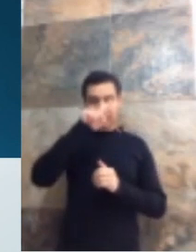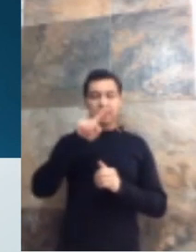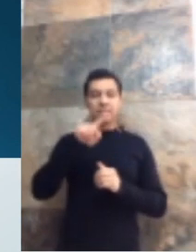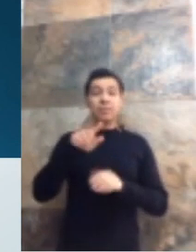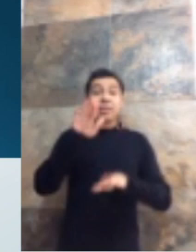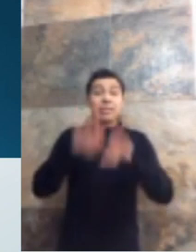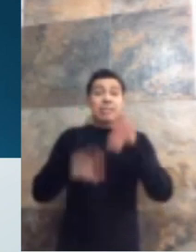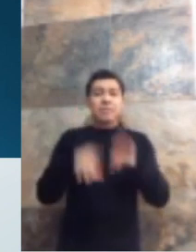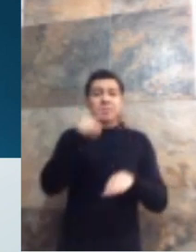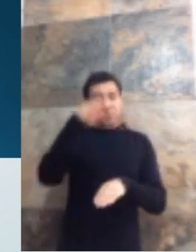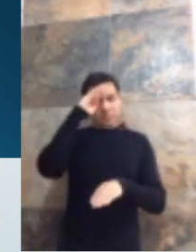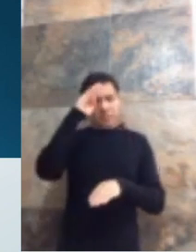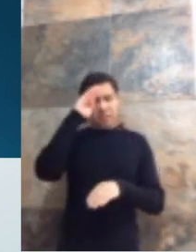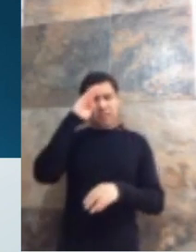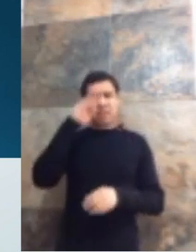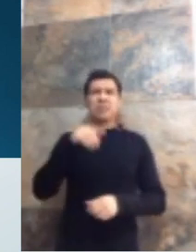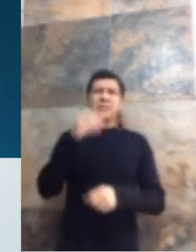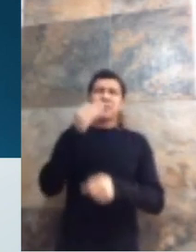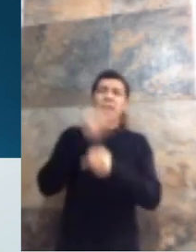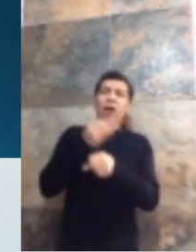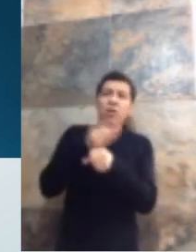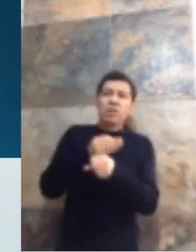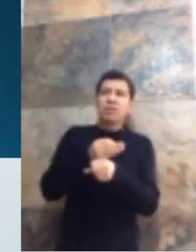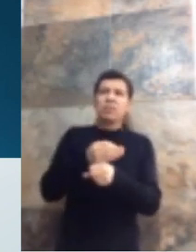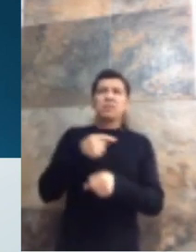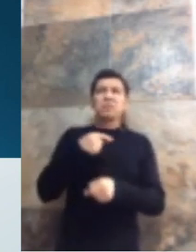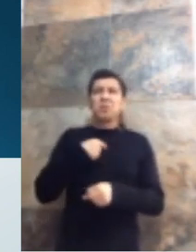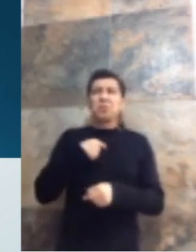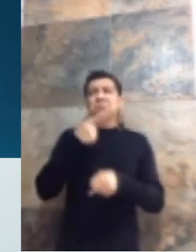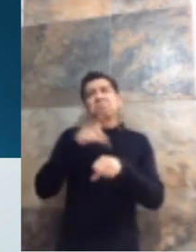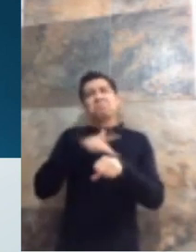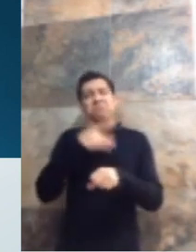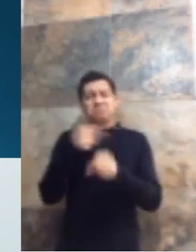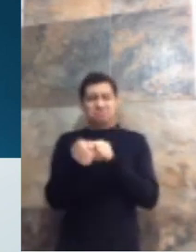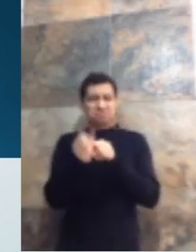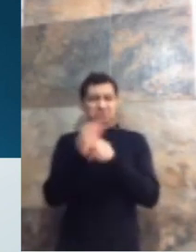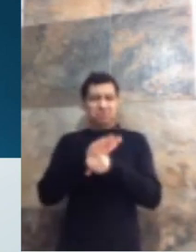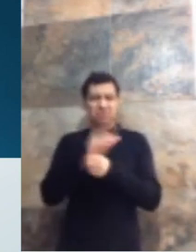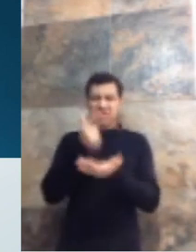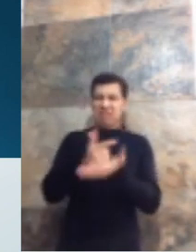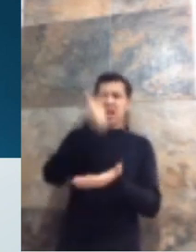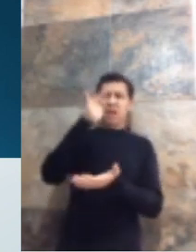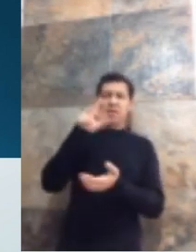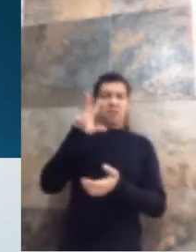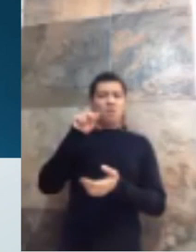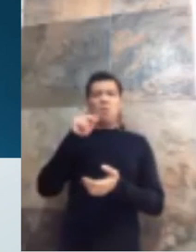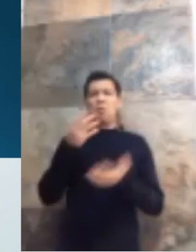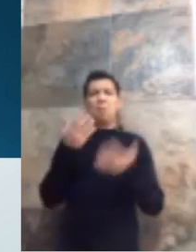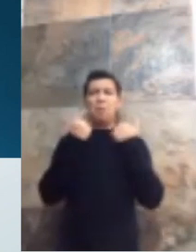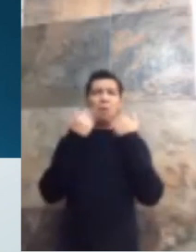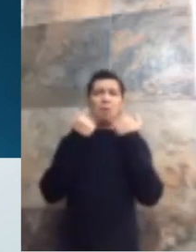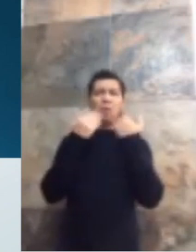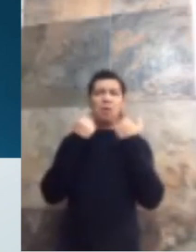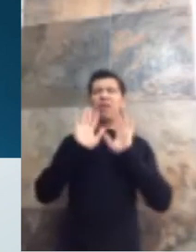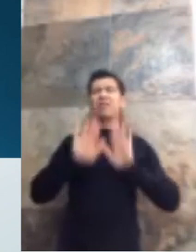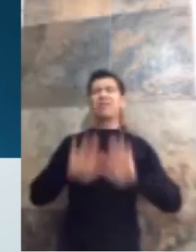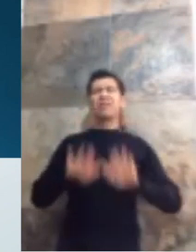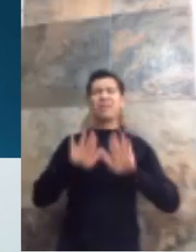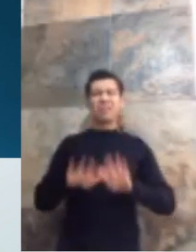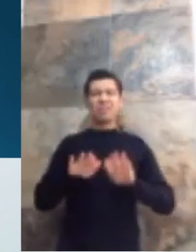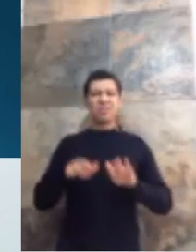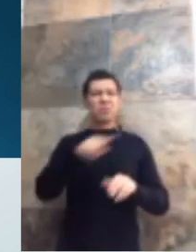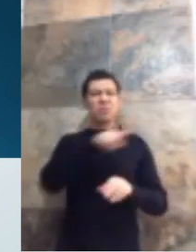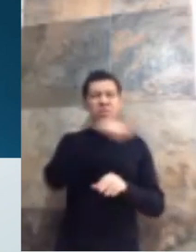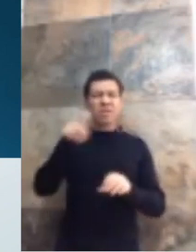gravedad, este extremo de desactivación que se basa en una creencia de que pues no es para tanto, aquí no está